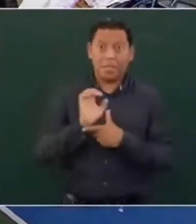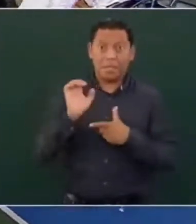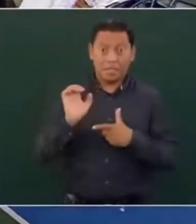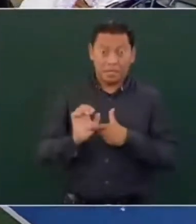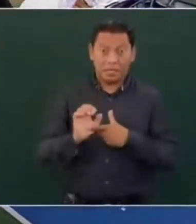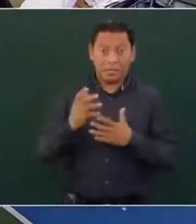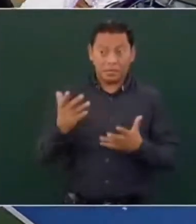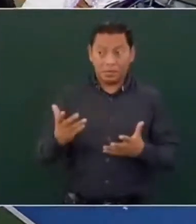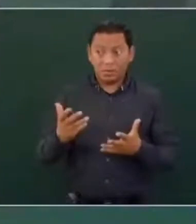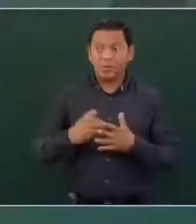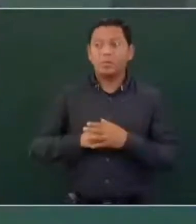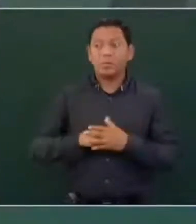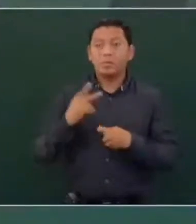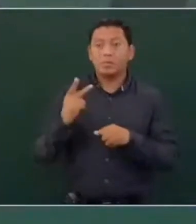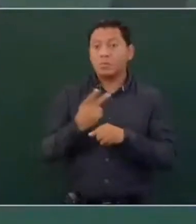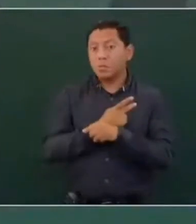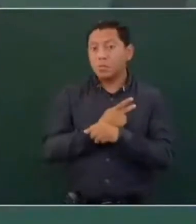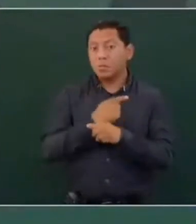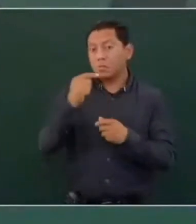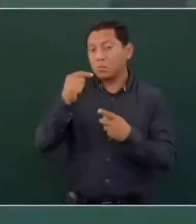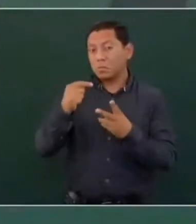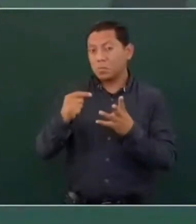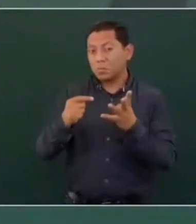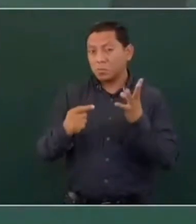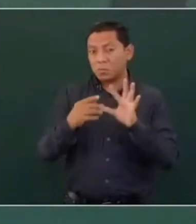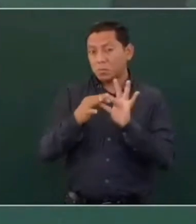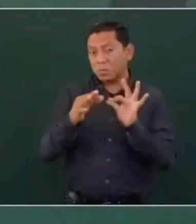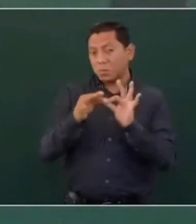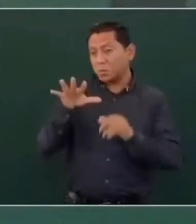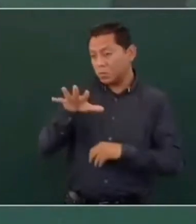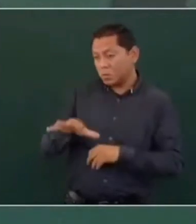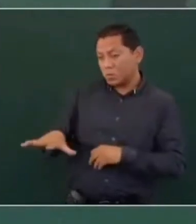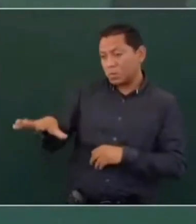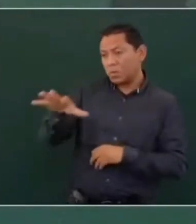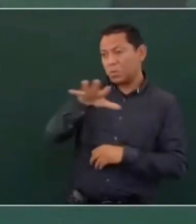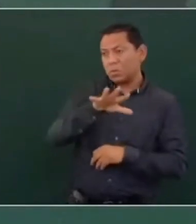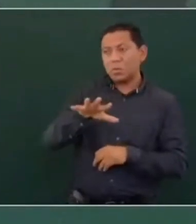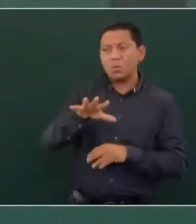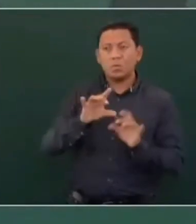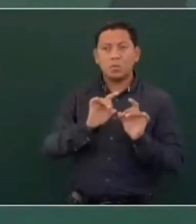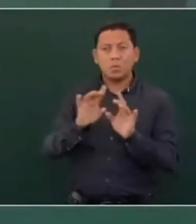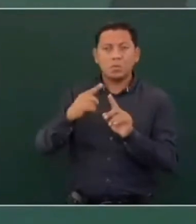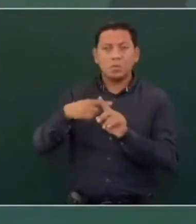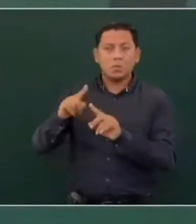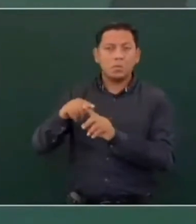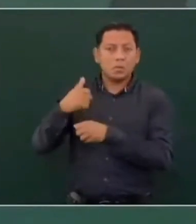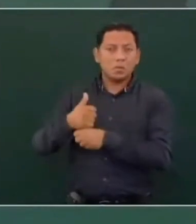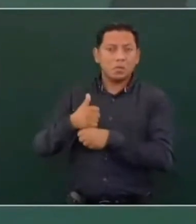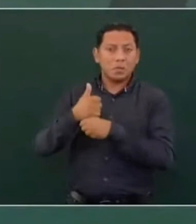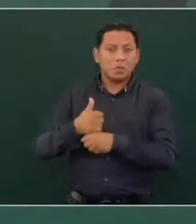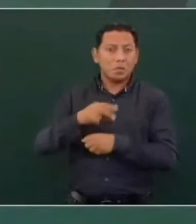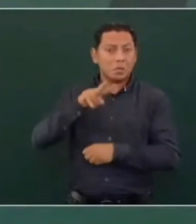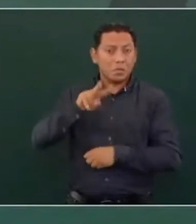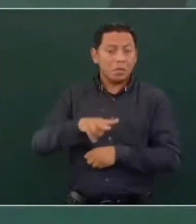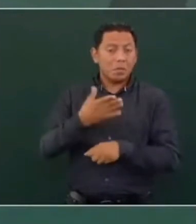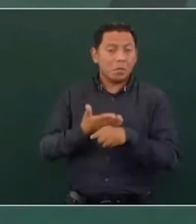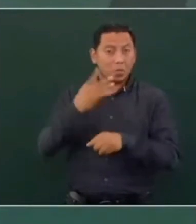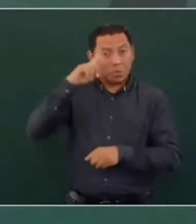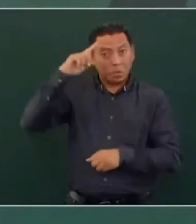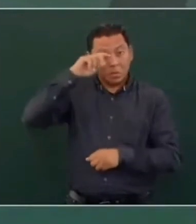de la civilización o barbarie es muy